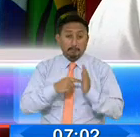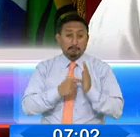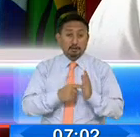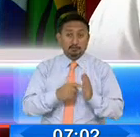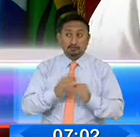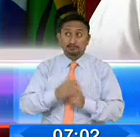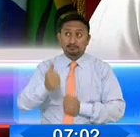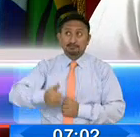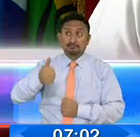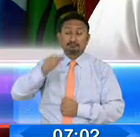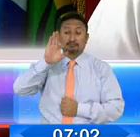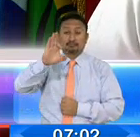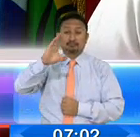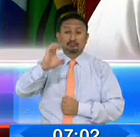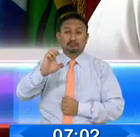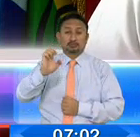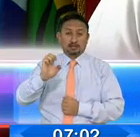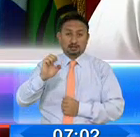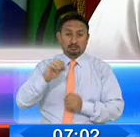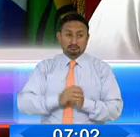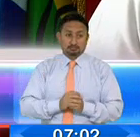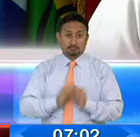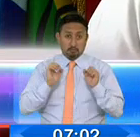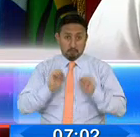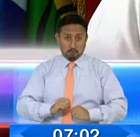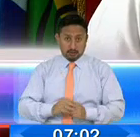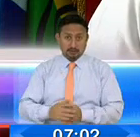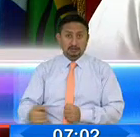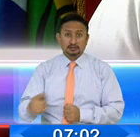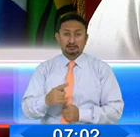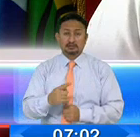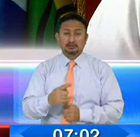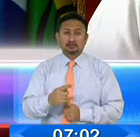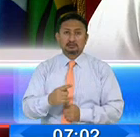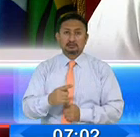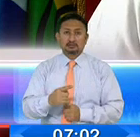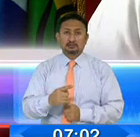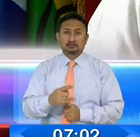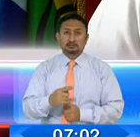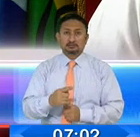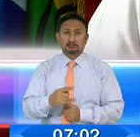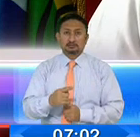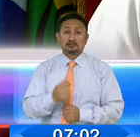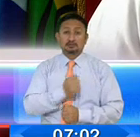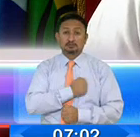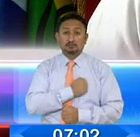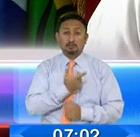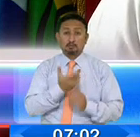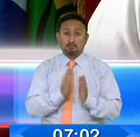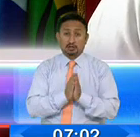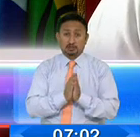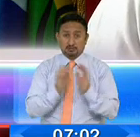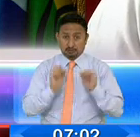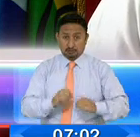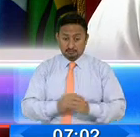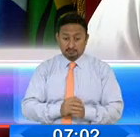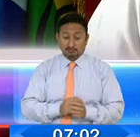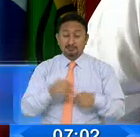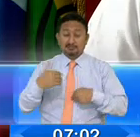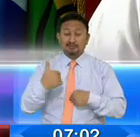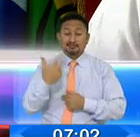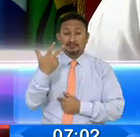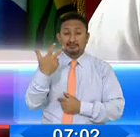Contencioso Electoral nos permite acceder a nuestro pedido, tendríamos 3 días